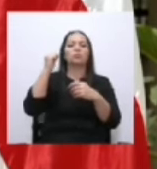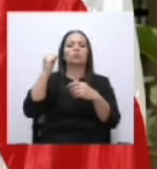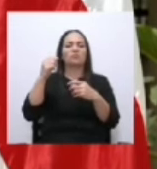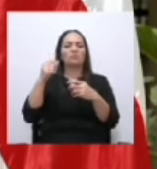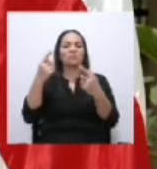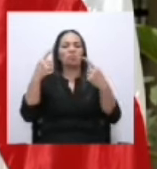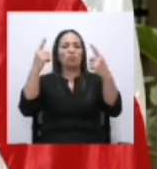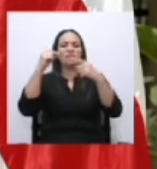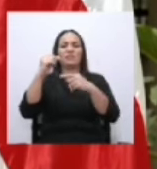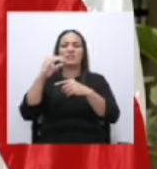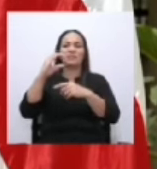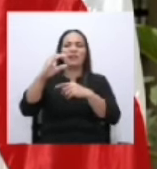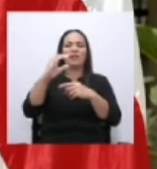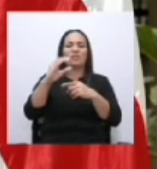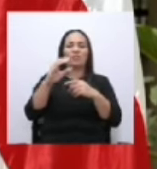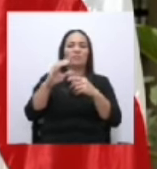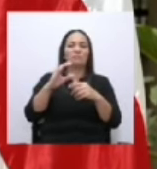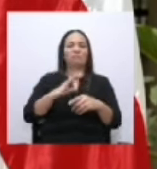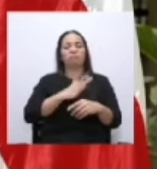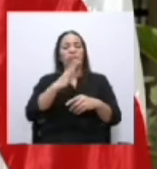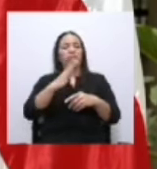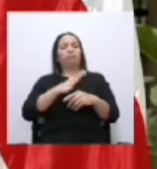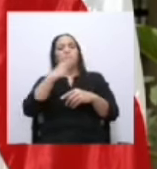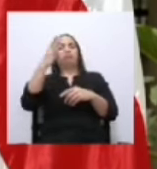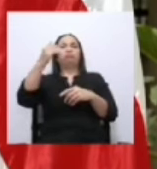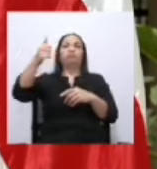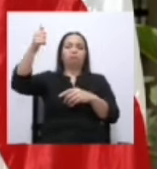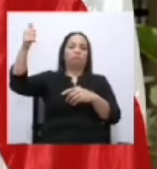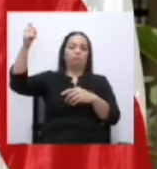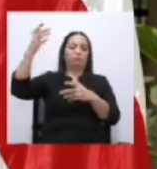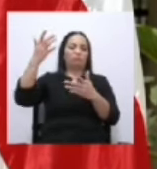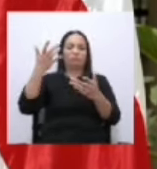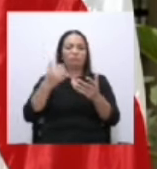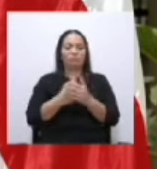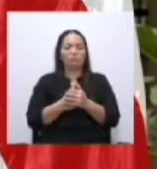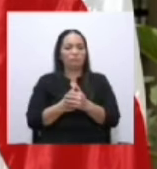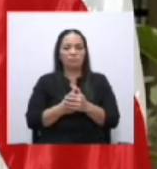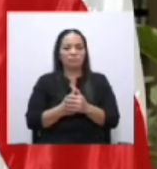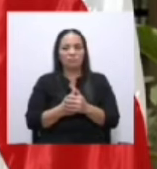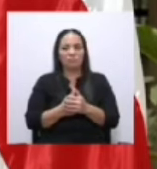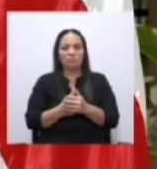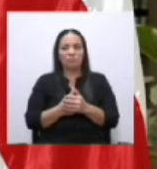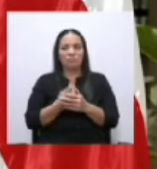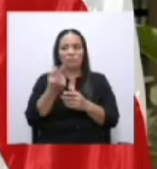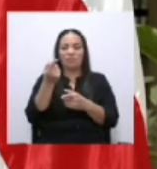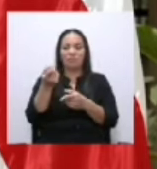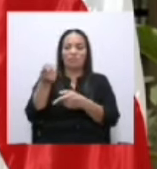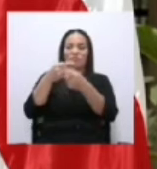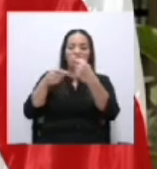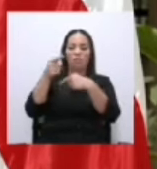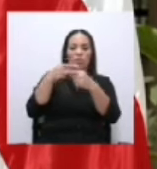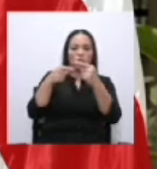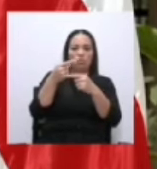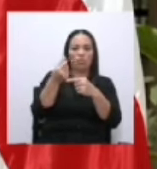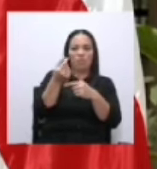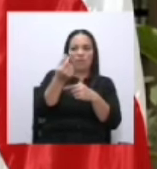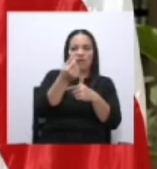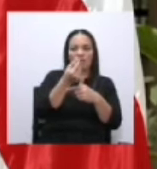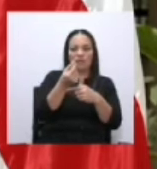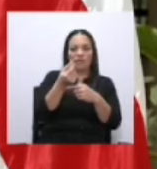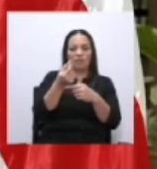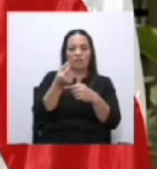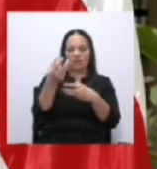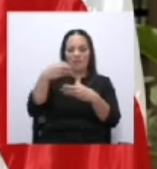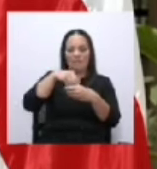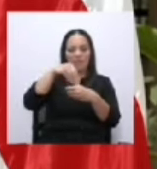salarios del superlujo de ejecutivos que generan un retorno sobre patrimonio? Patrimonio es la plata que usted tiene invertida en